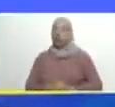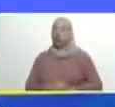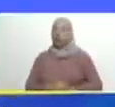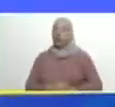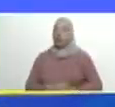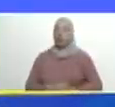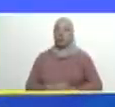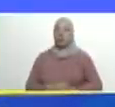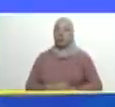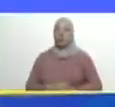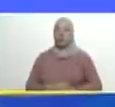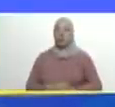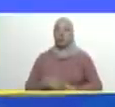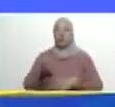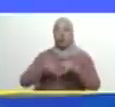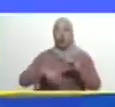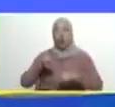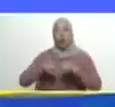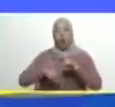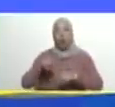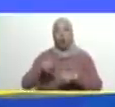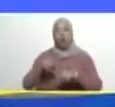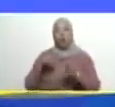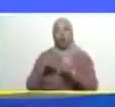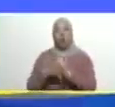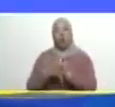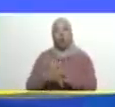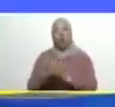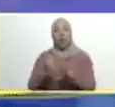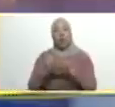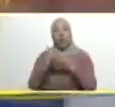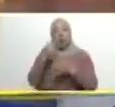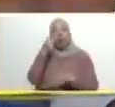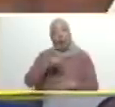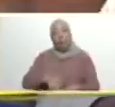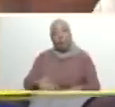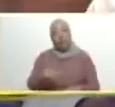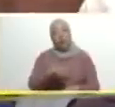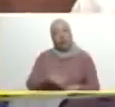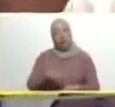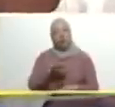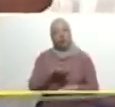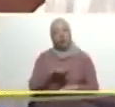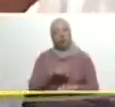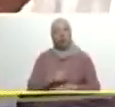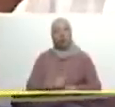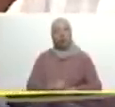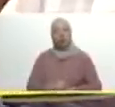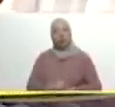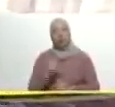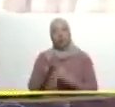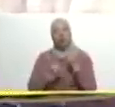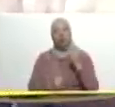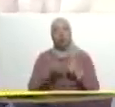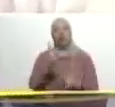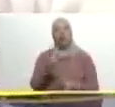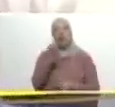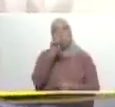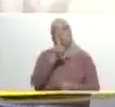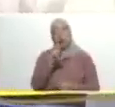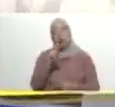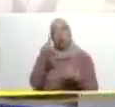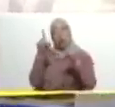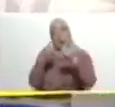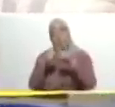y utilizar esos recursos en ámbitos favorables a la población. En los últimos dos años el precio